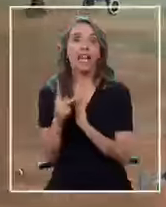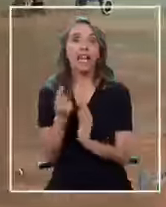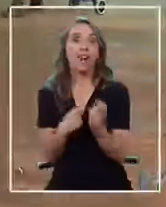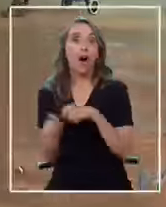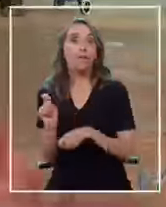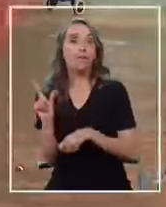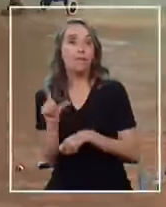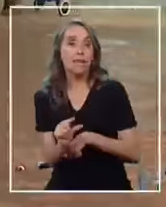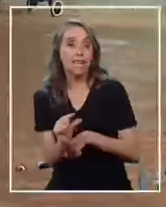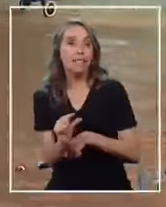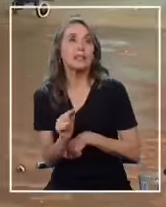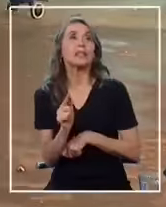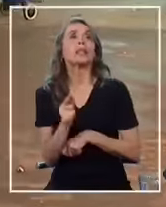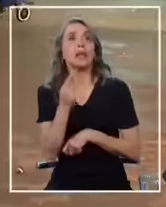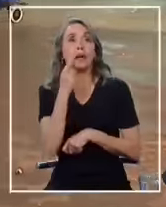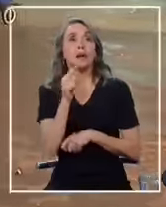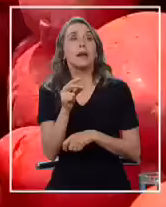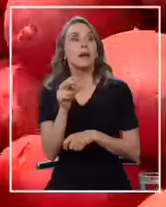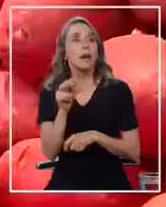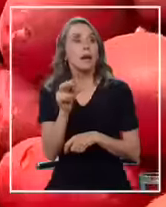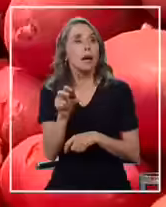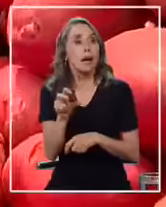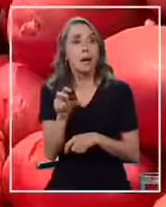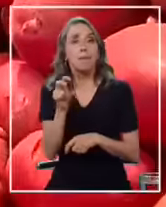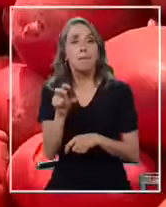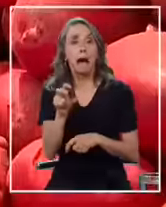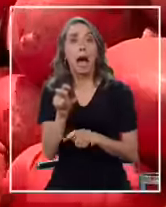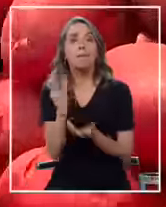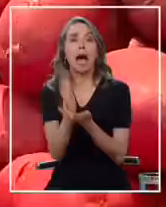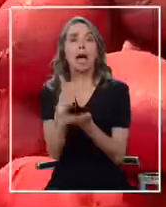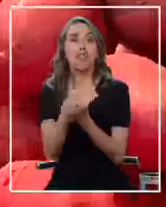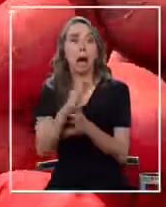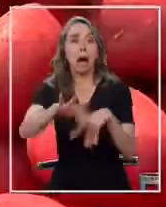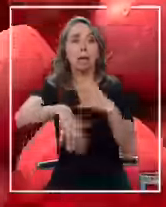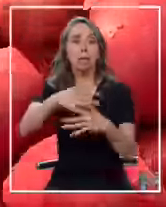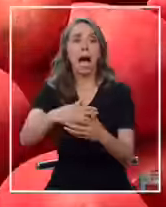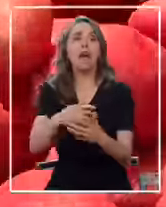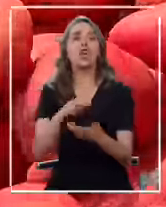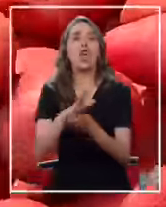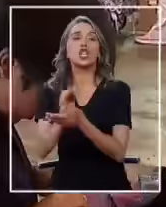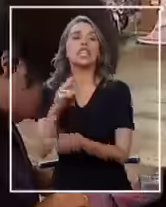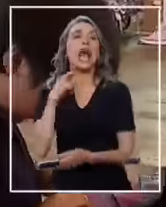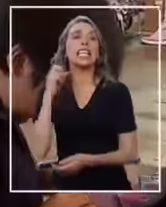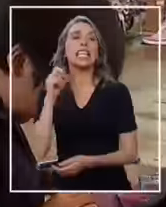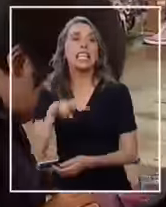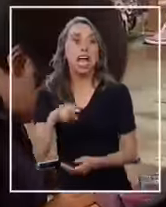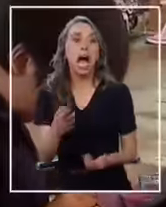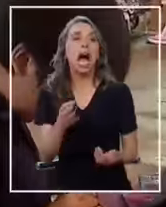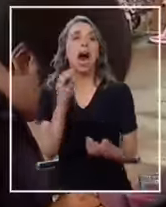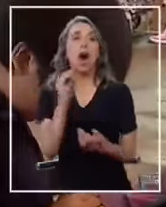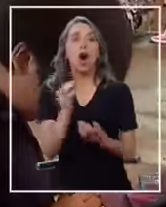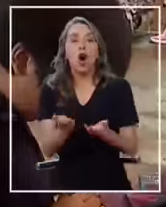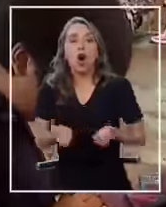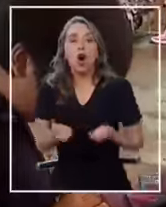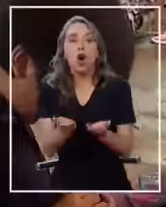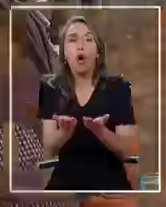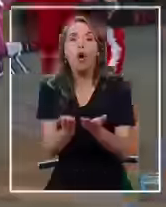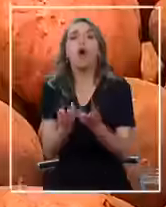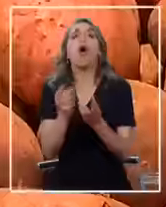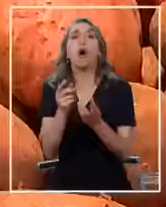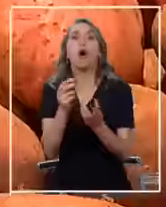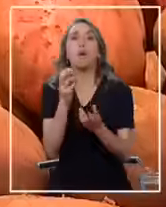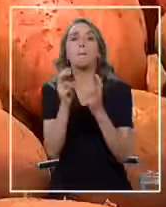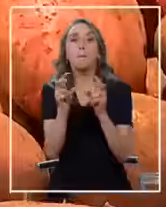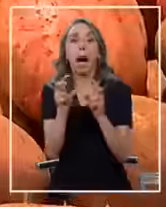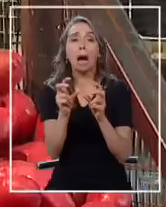Hay que ver la posibilidad de hacer papita más. Papita con zapallo, un charquicán, un guisito de papa con su huevo